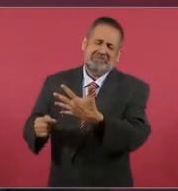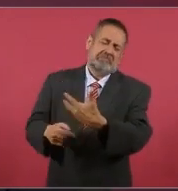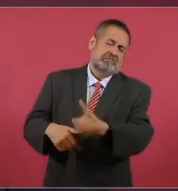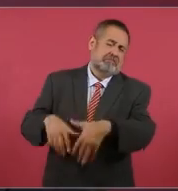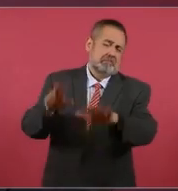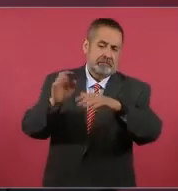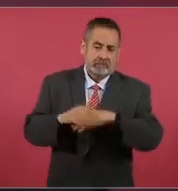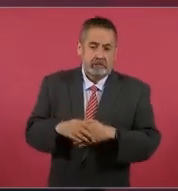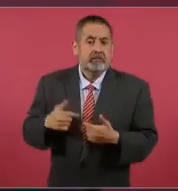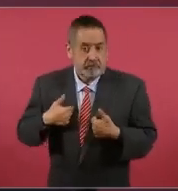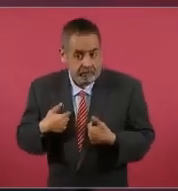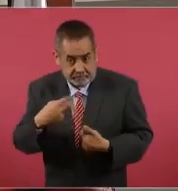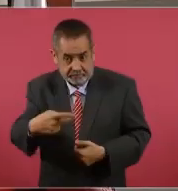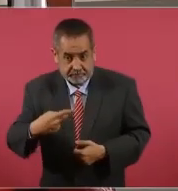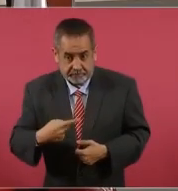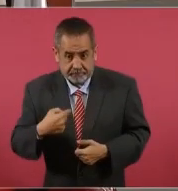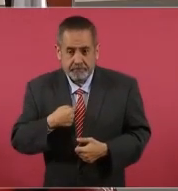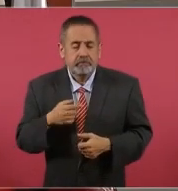Entonces me dices,